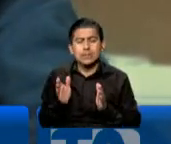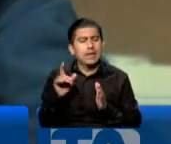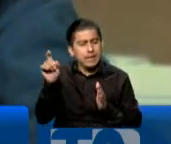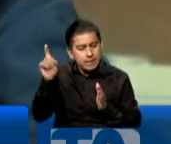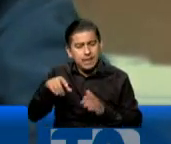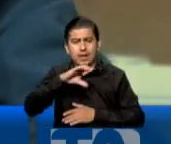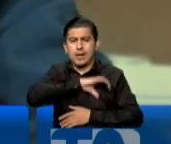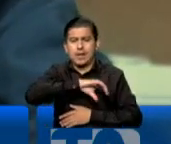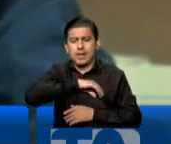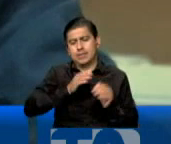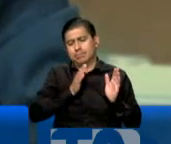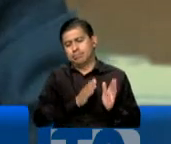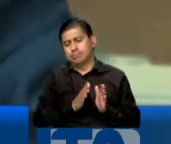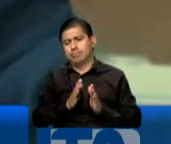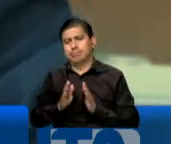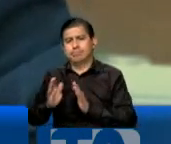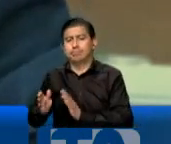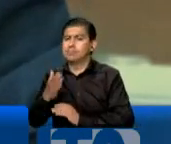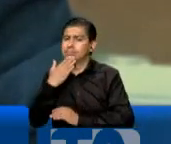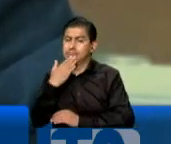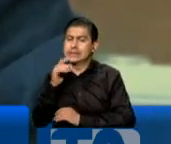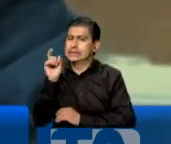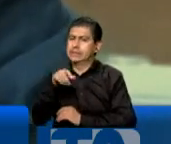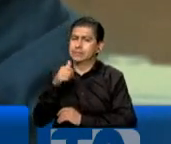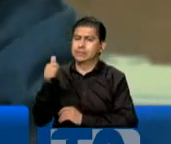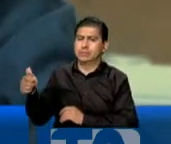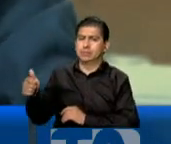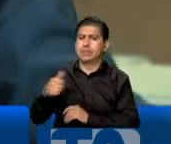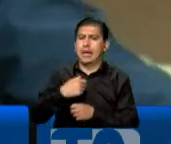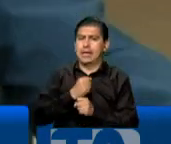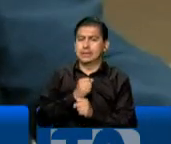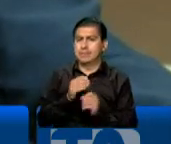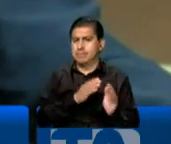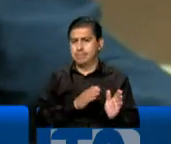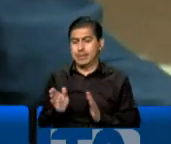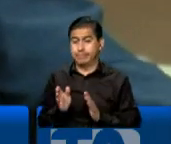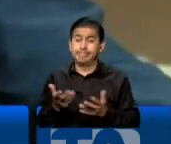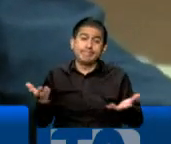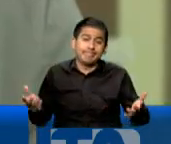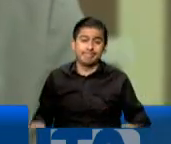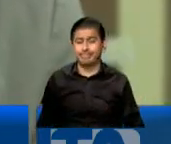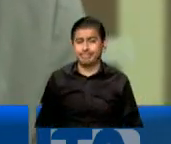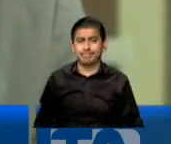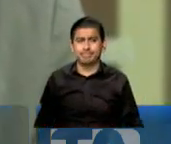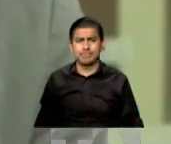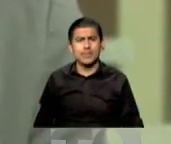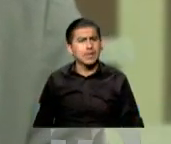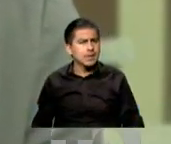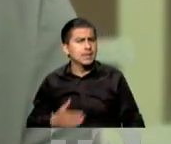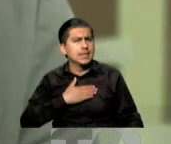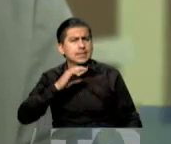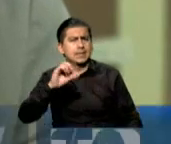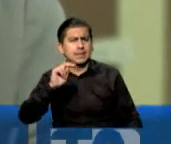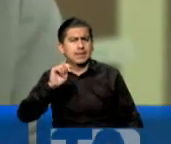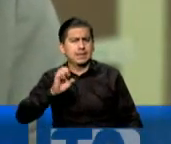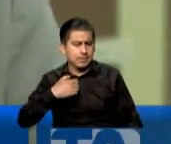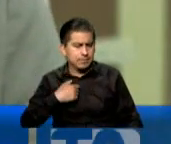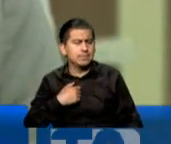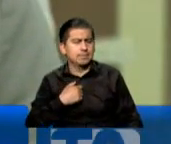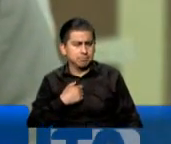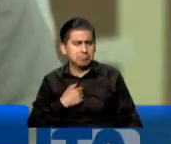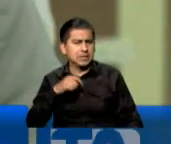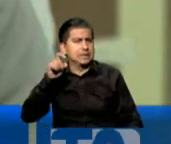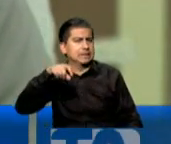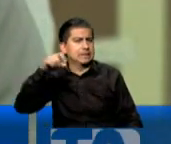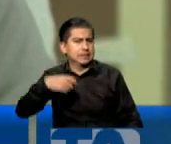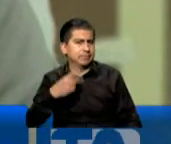los proyectos operativos que hagan las instituciones, tenemos que encaminarnos a esta nueva realidad. Nos corresponde a nosotros ahora